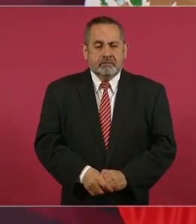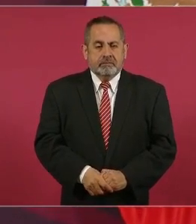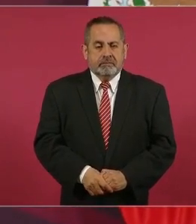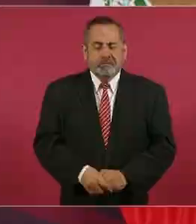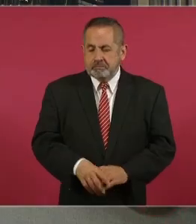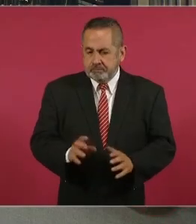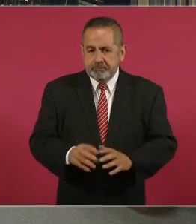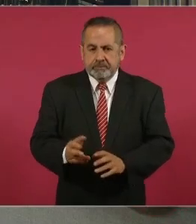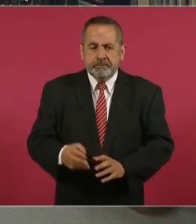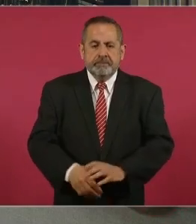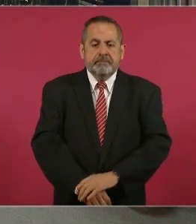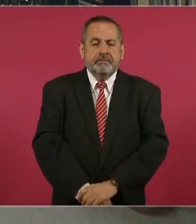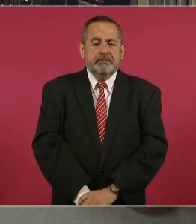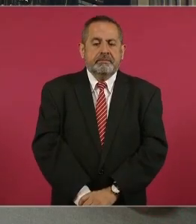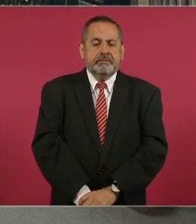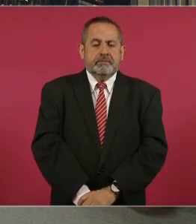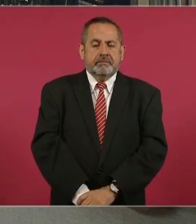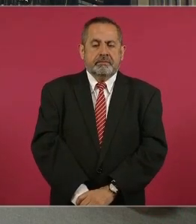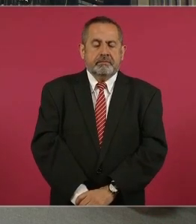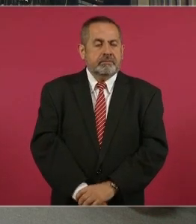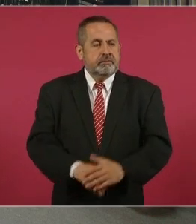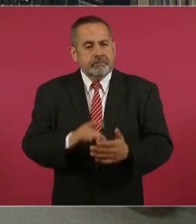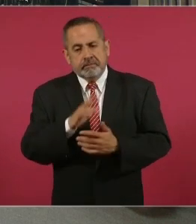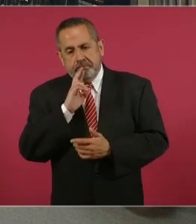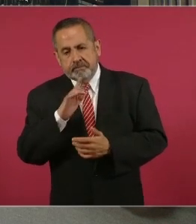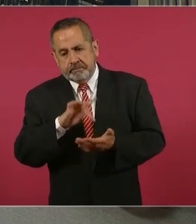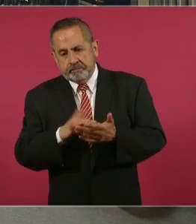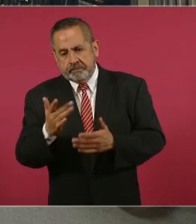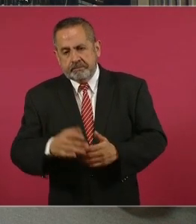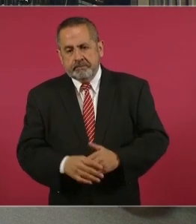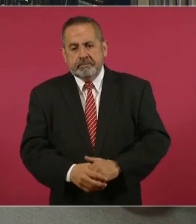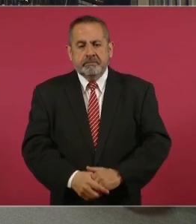Pero bueno. Gracias por su respuesta.